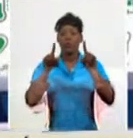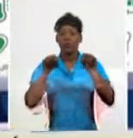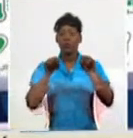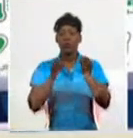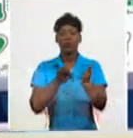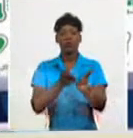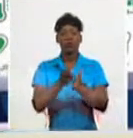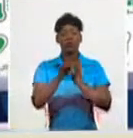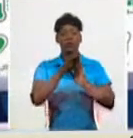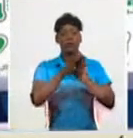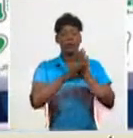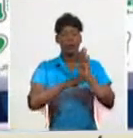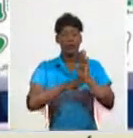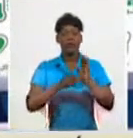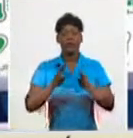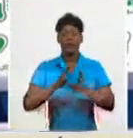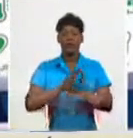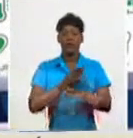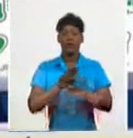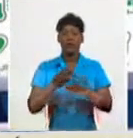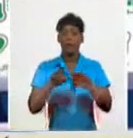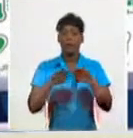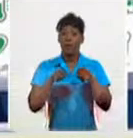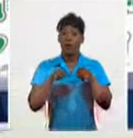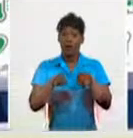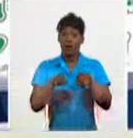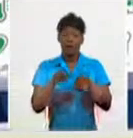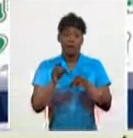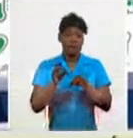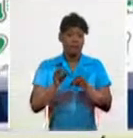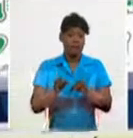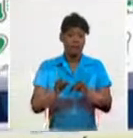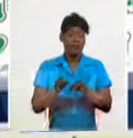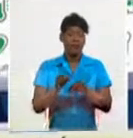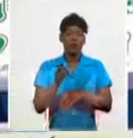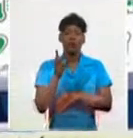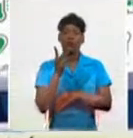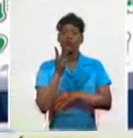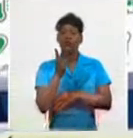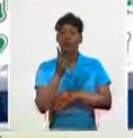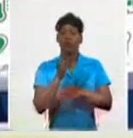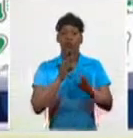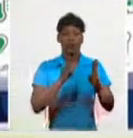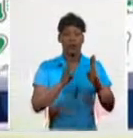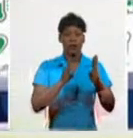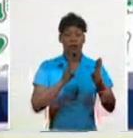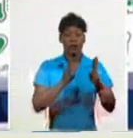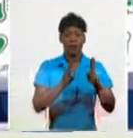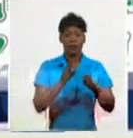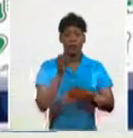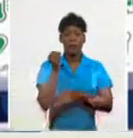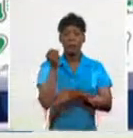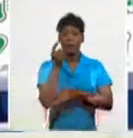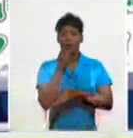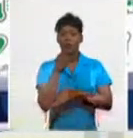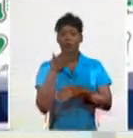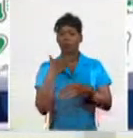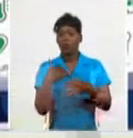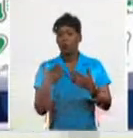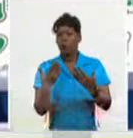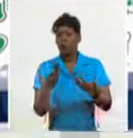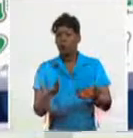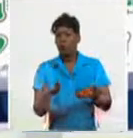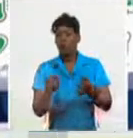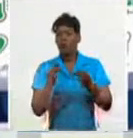En este sentido, la estrategia contempla dos etapas fundamentales. En primer lugar, la recuperación de todas las